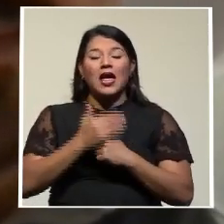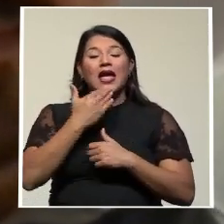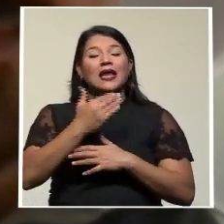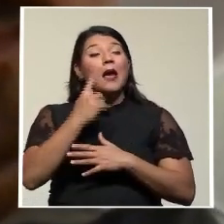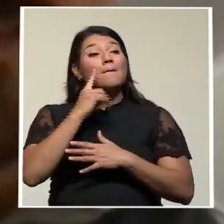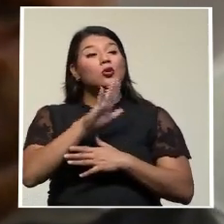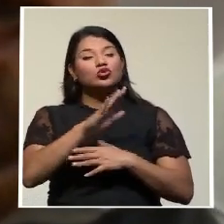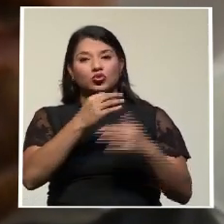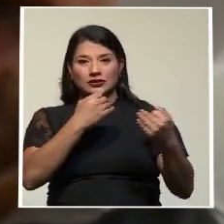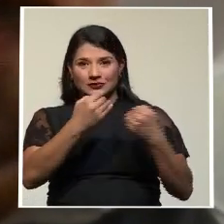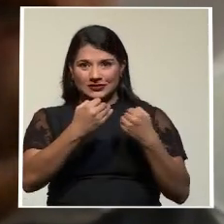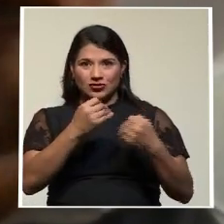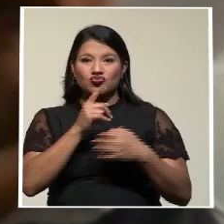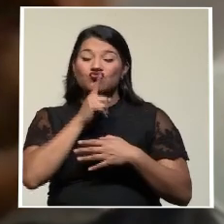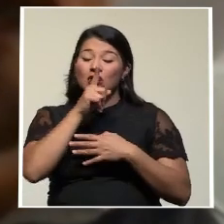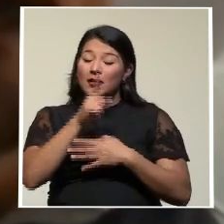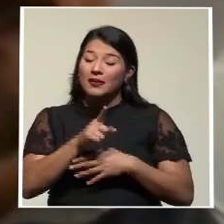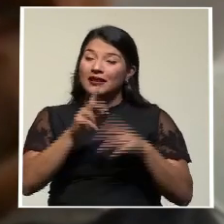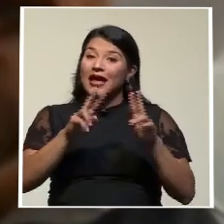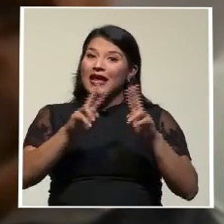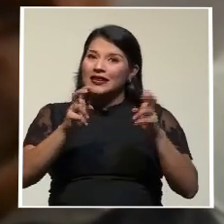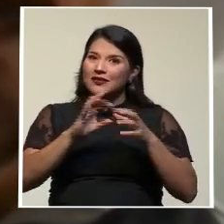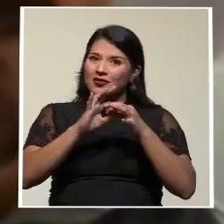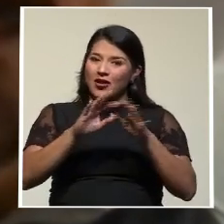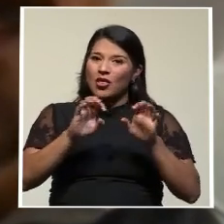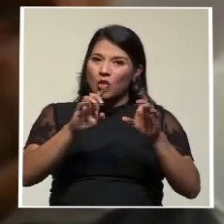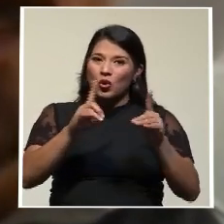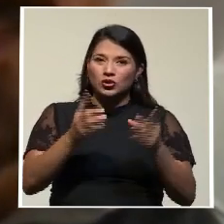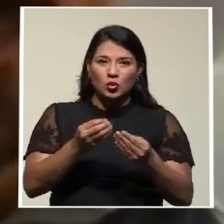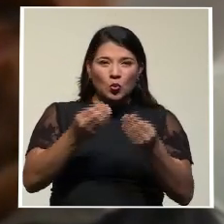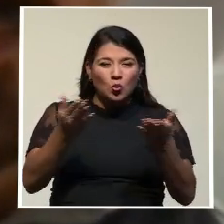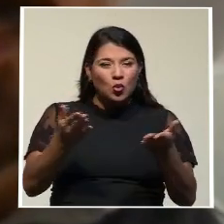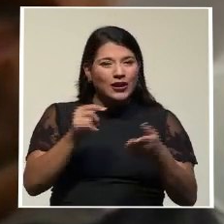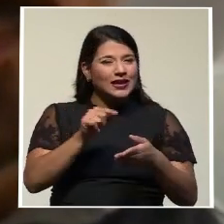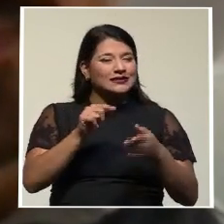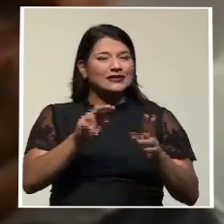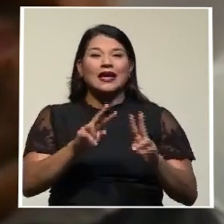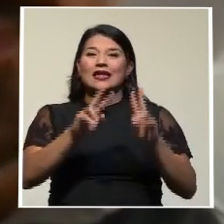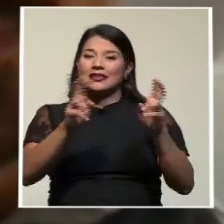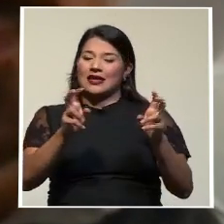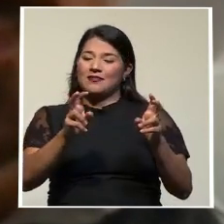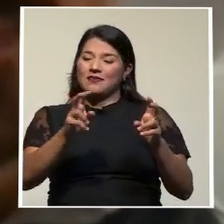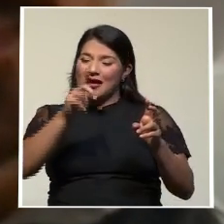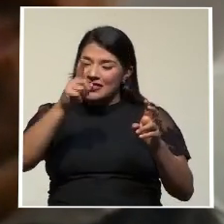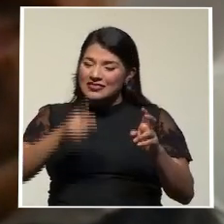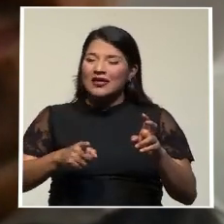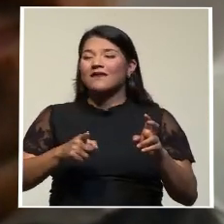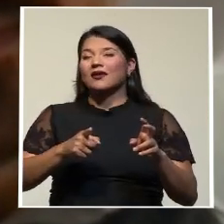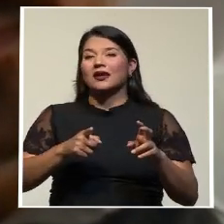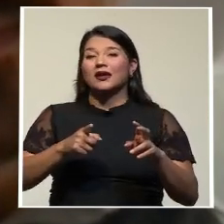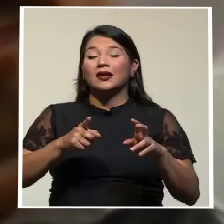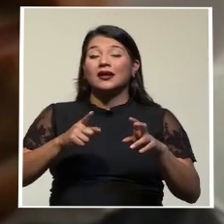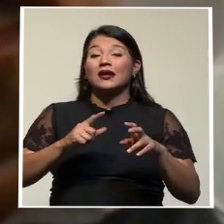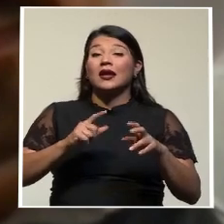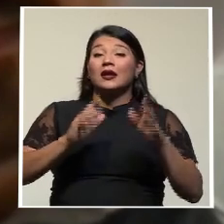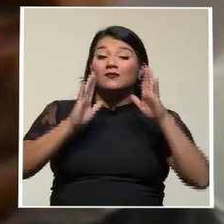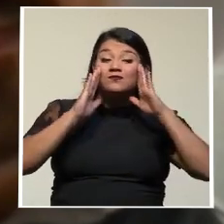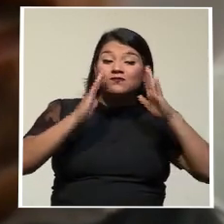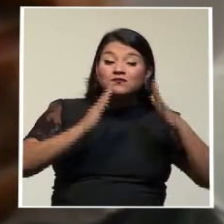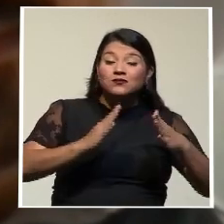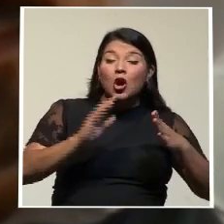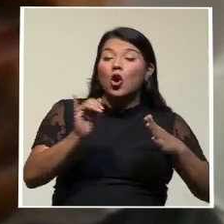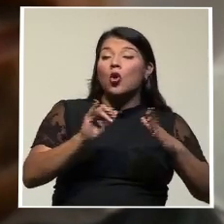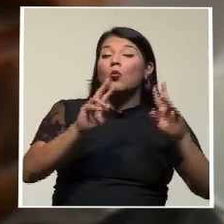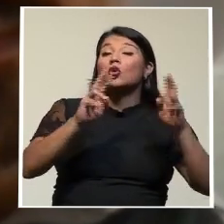que nos dedicó. Realmente el tema de la educación pública es un tema que debe instalarse como tema de